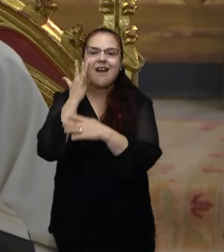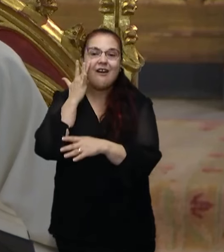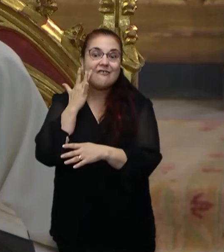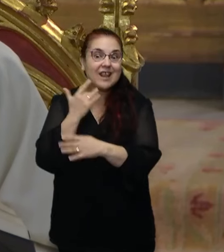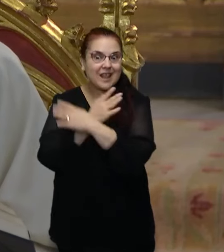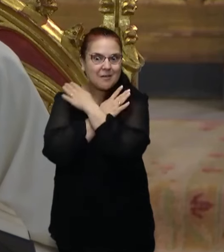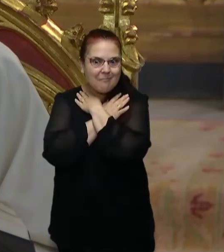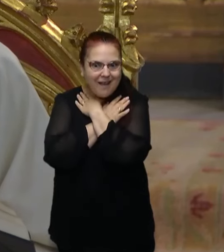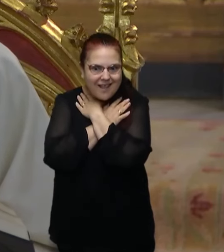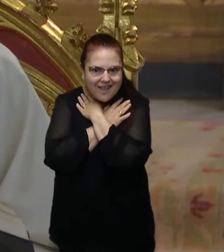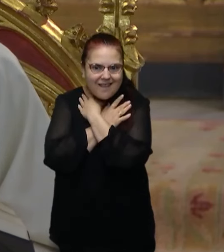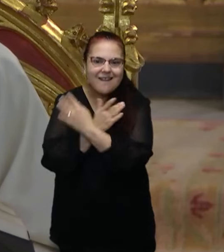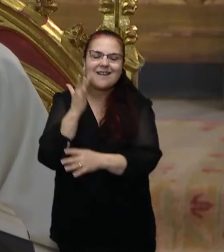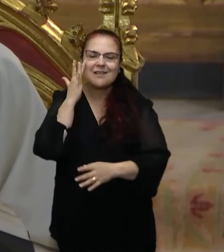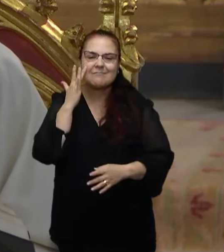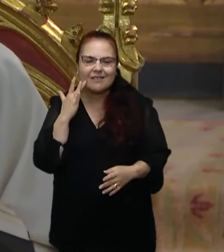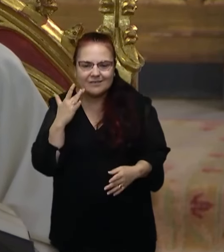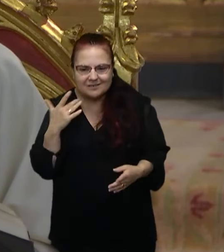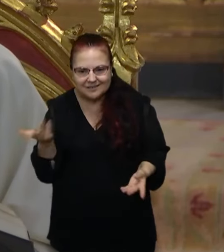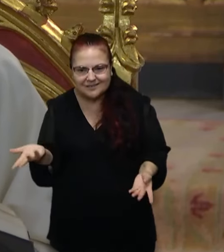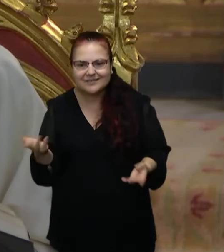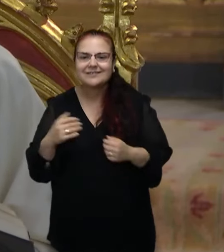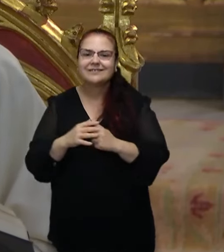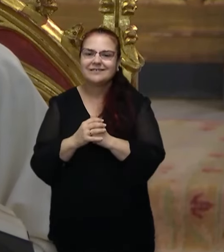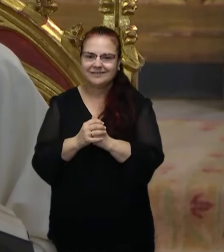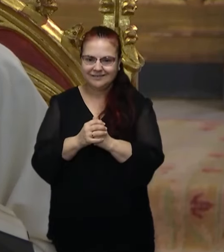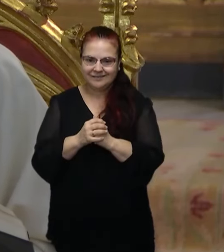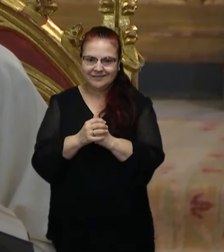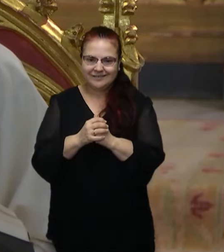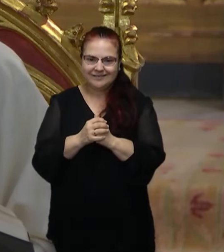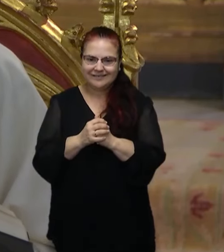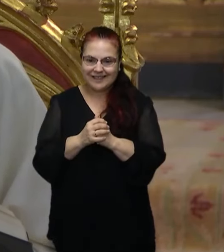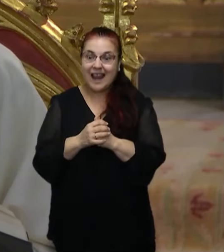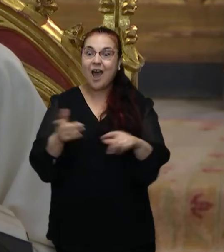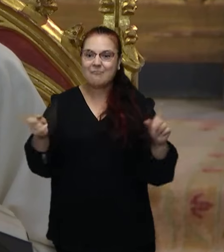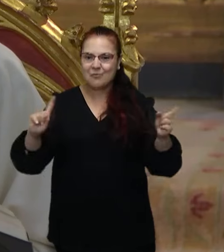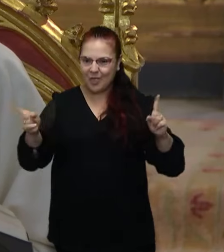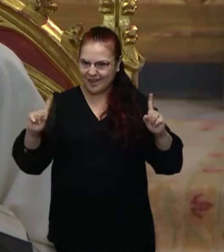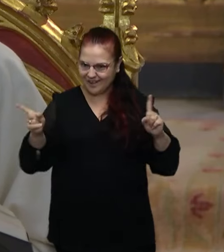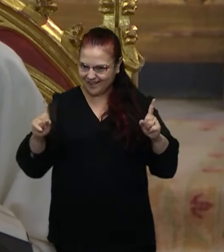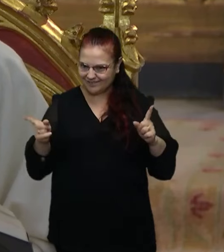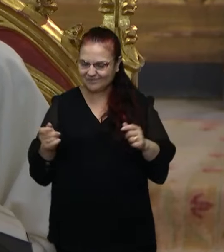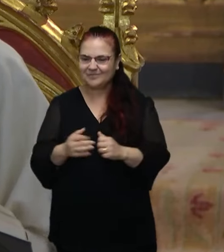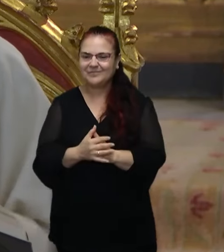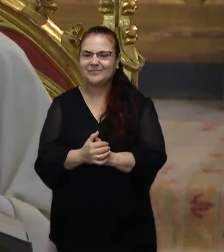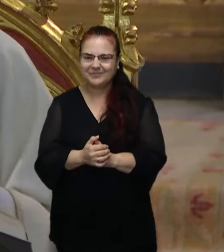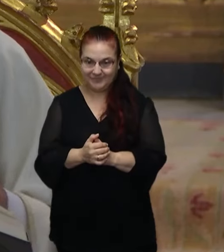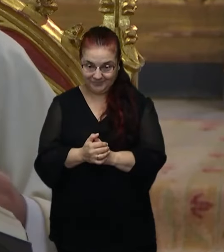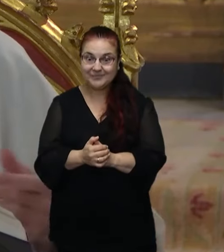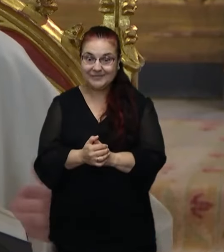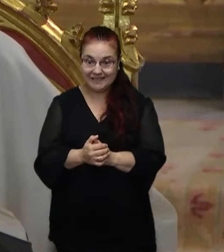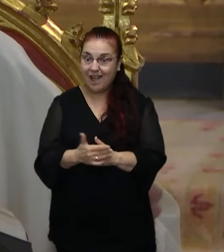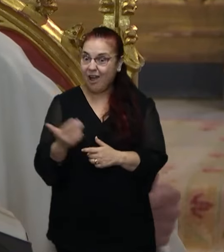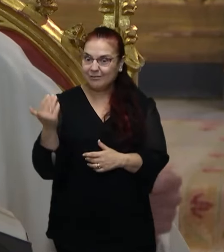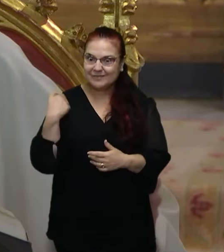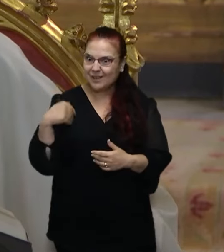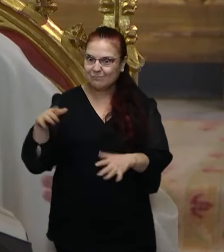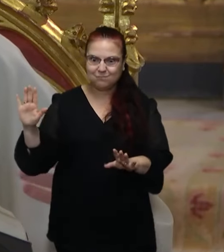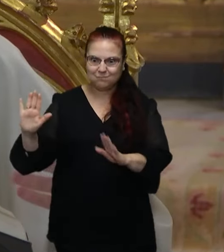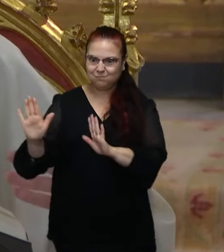María, la Inmaculada Almudena, que acababa de